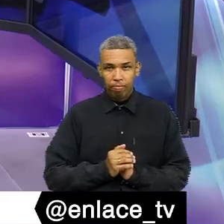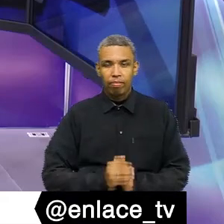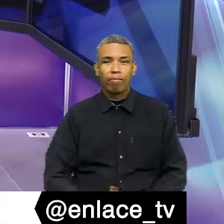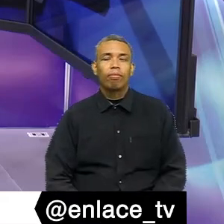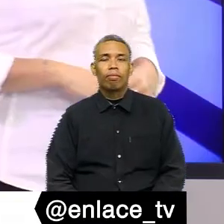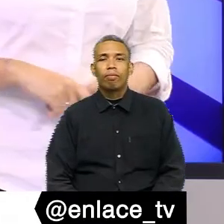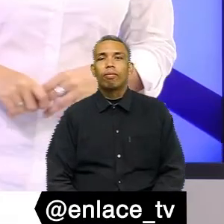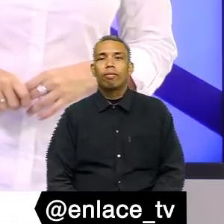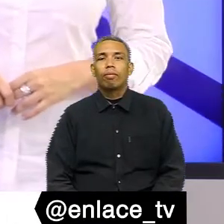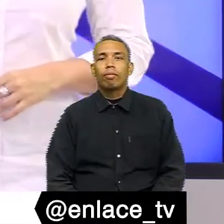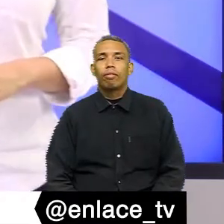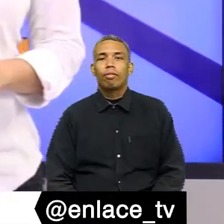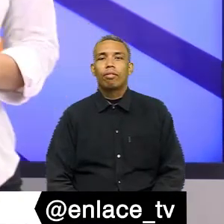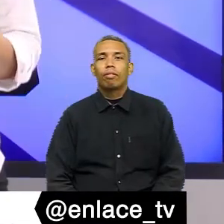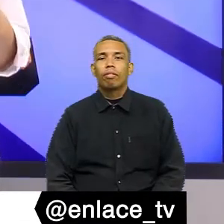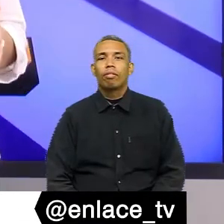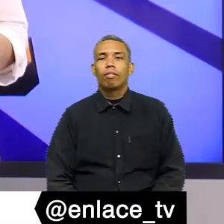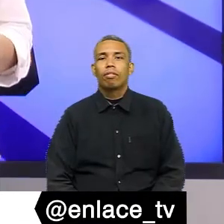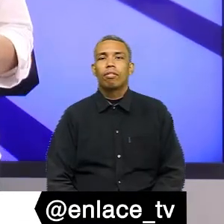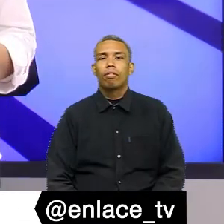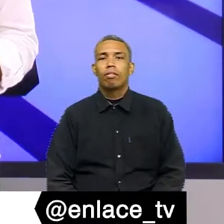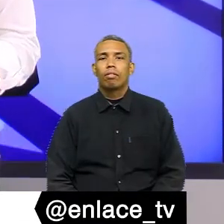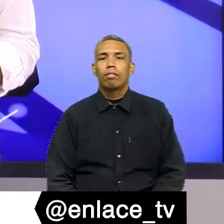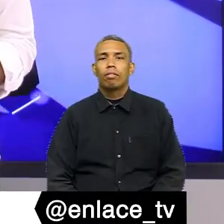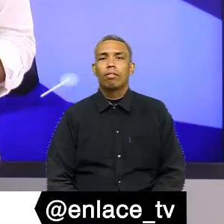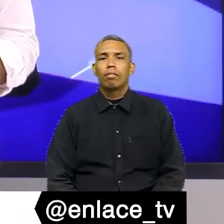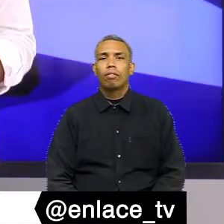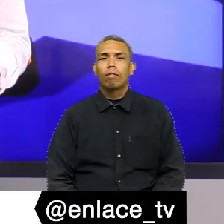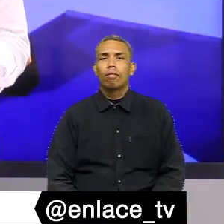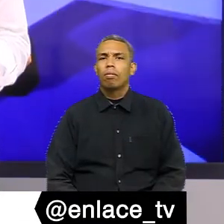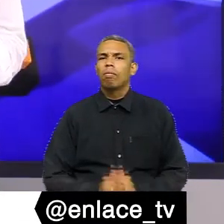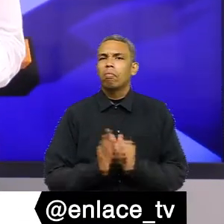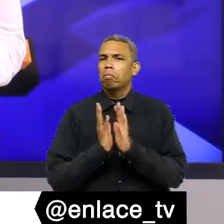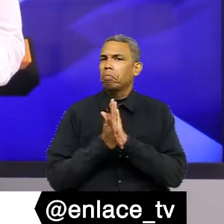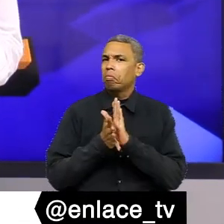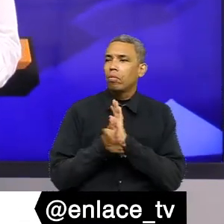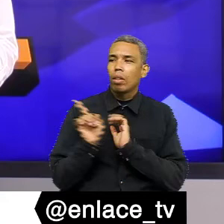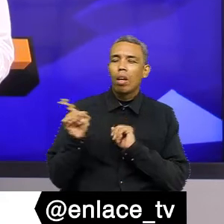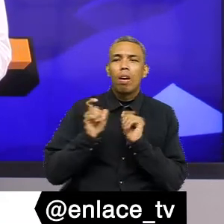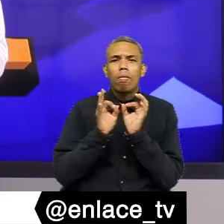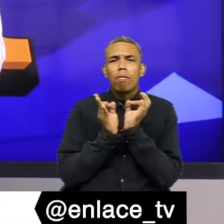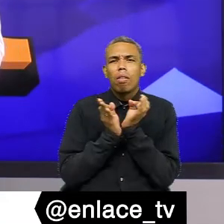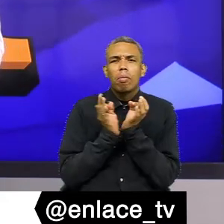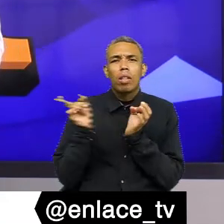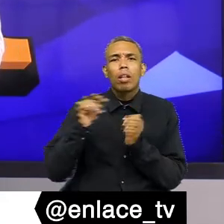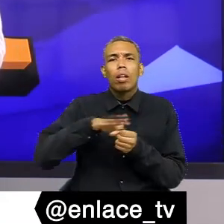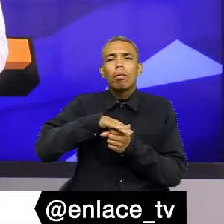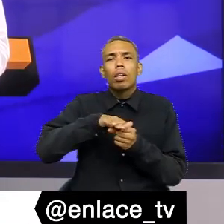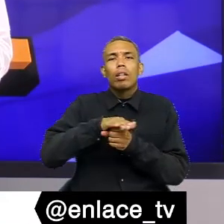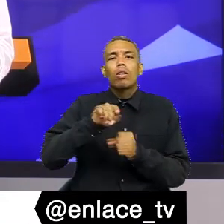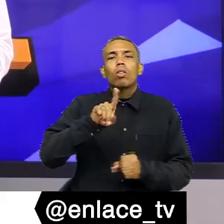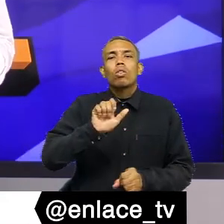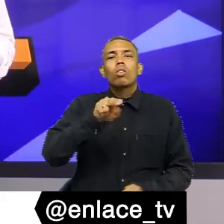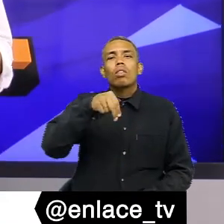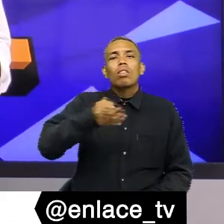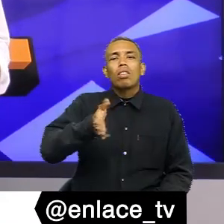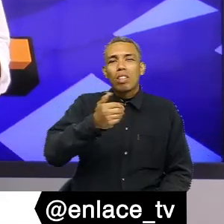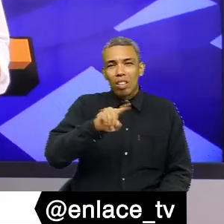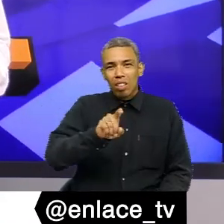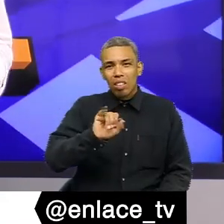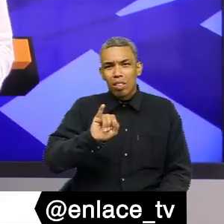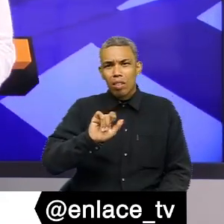titulares. Una familia en el barrio Caminos de San Silvestre fue víctima de un atentado sicarial cuando se